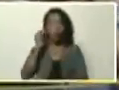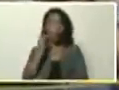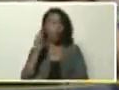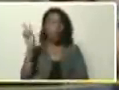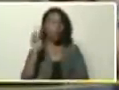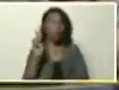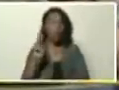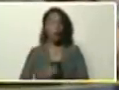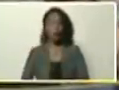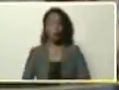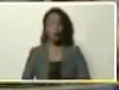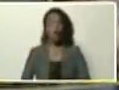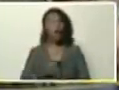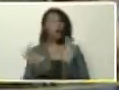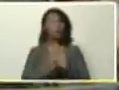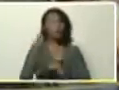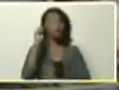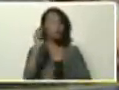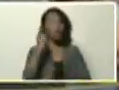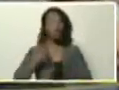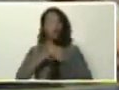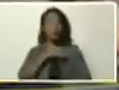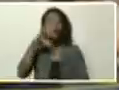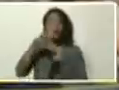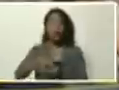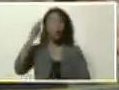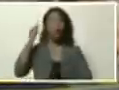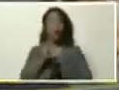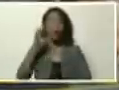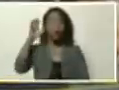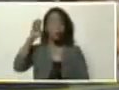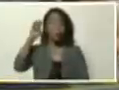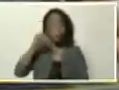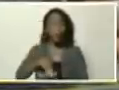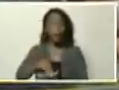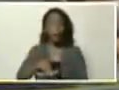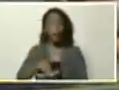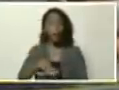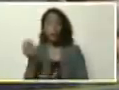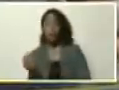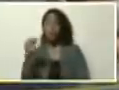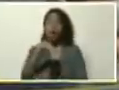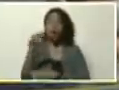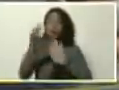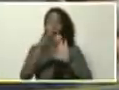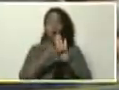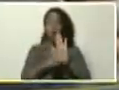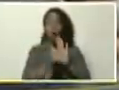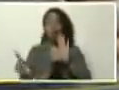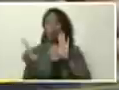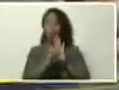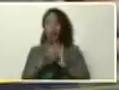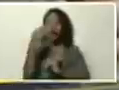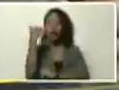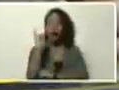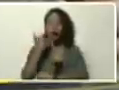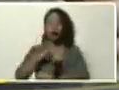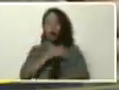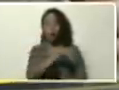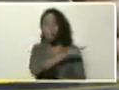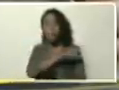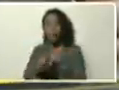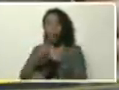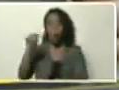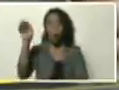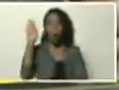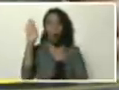de Venezuela, la Constitución de nuestro Estado Bolivariano de Miranda, demás normas y leyes que rigen nuestro ordenamiento